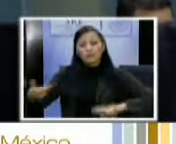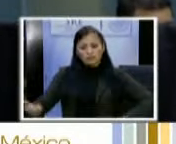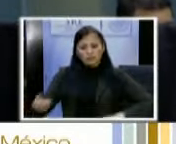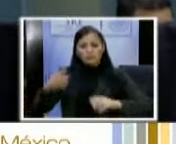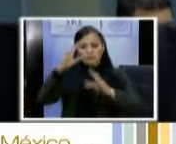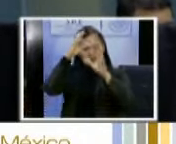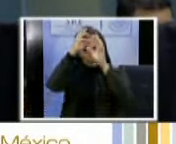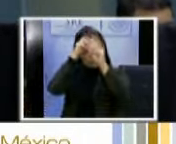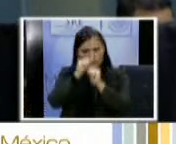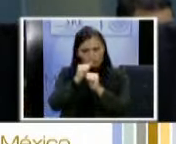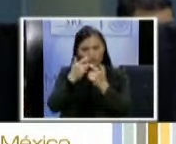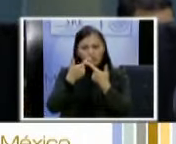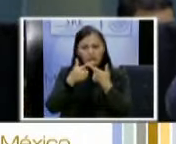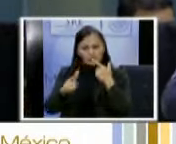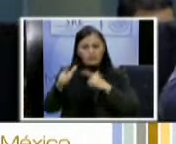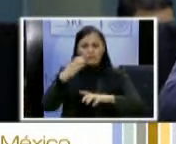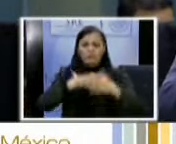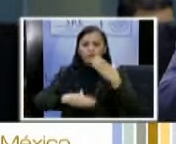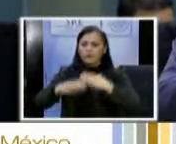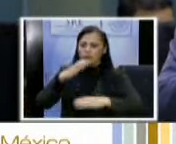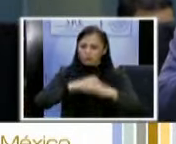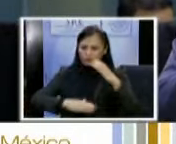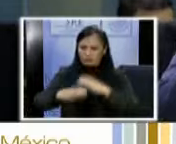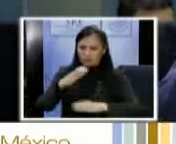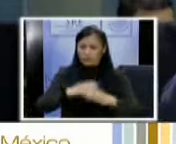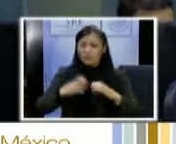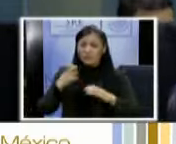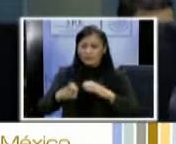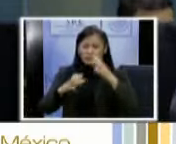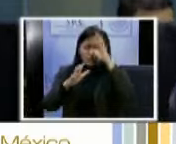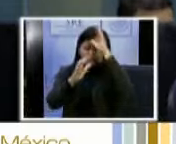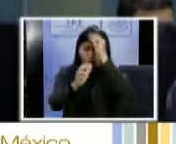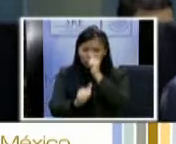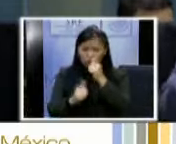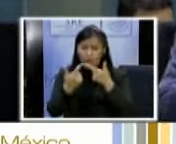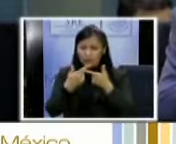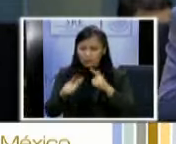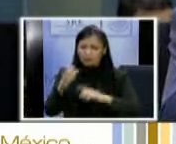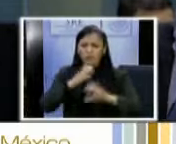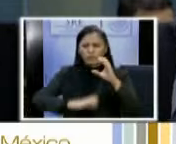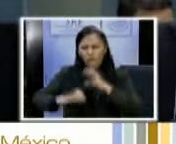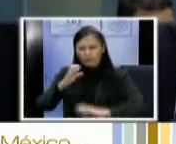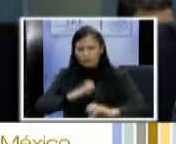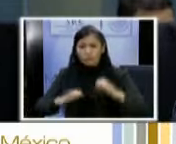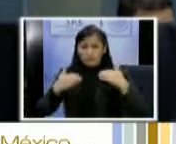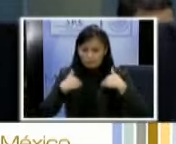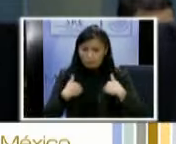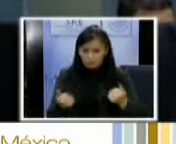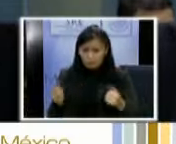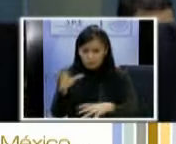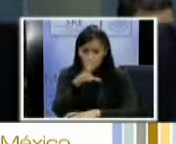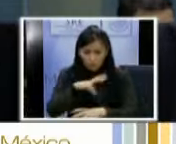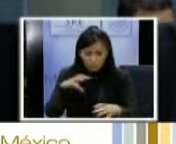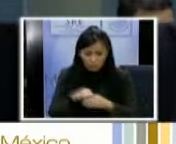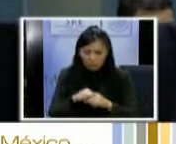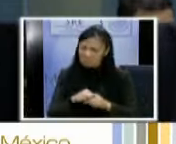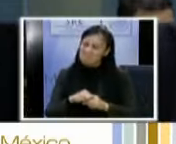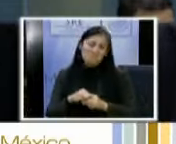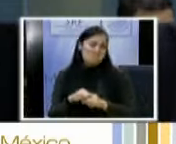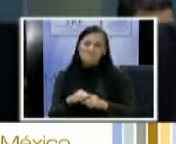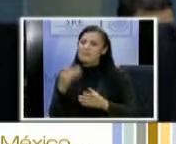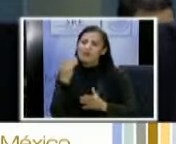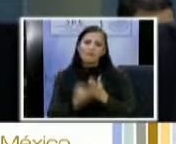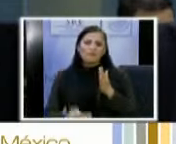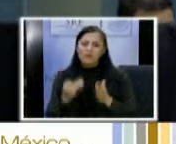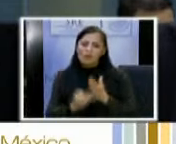Comercio. El Tratado de Libre Comercio yo creo que es uno de los tratados más mal comprendidos en nuestro país. Hace poco en el Senado